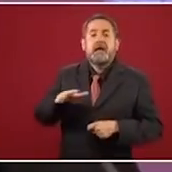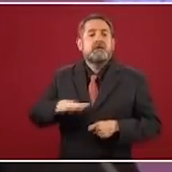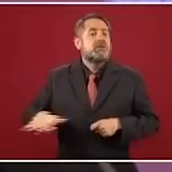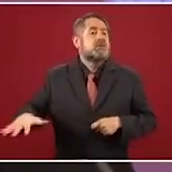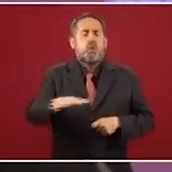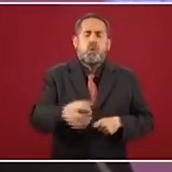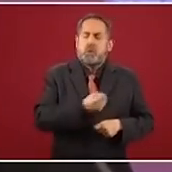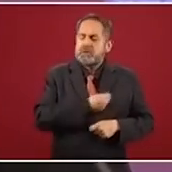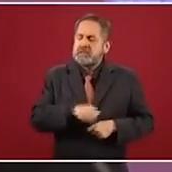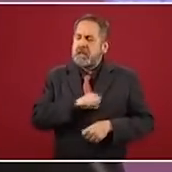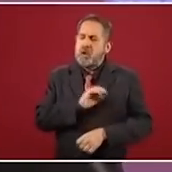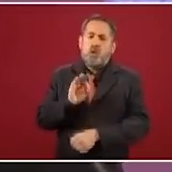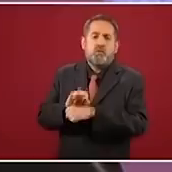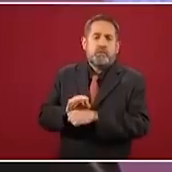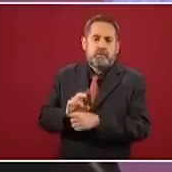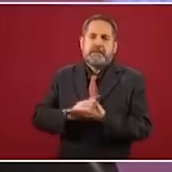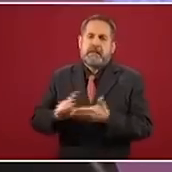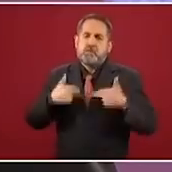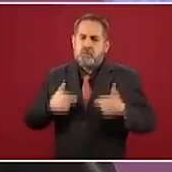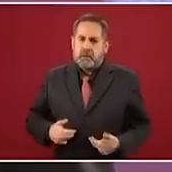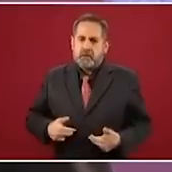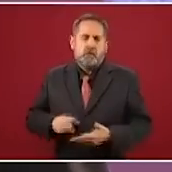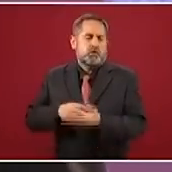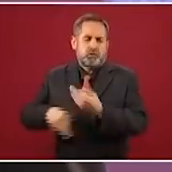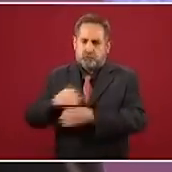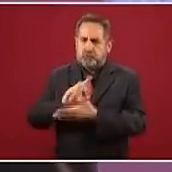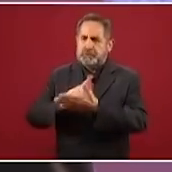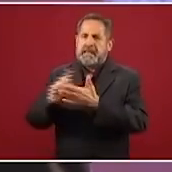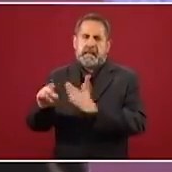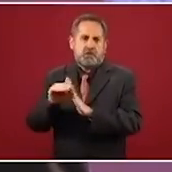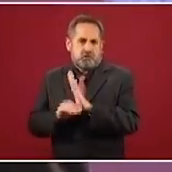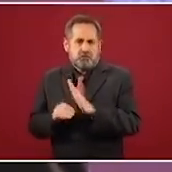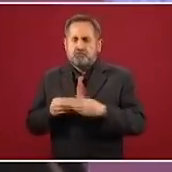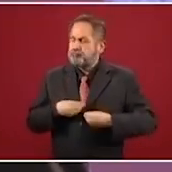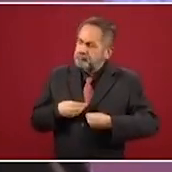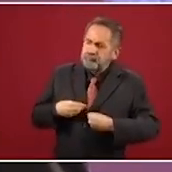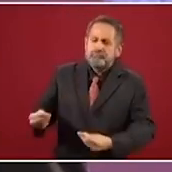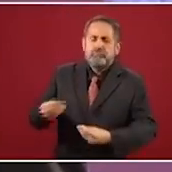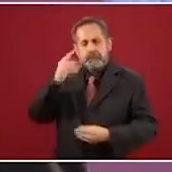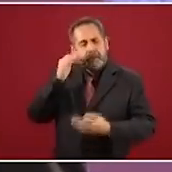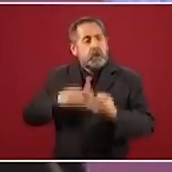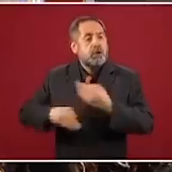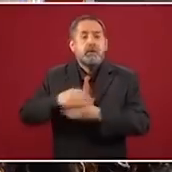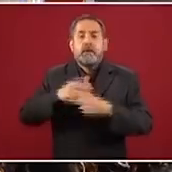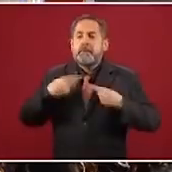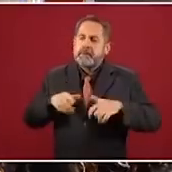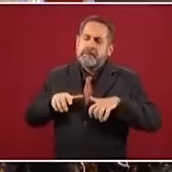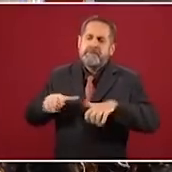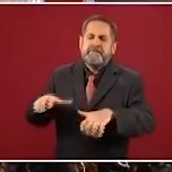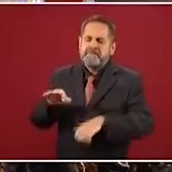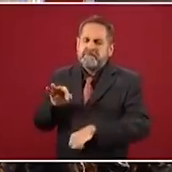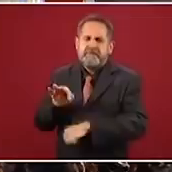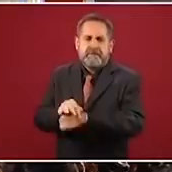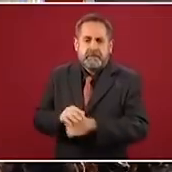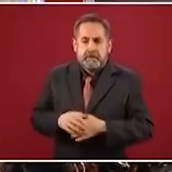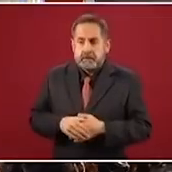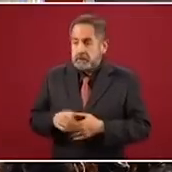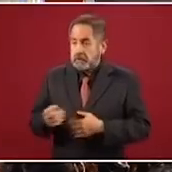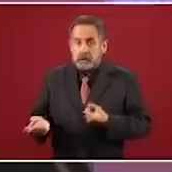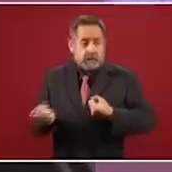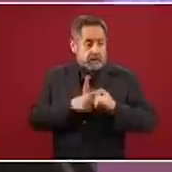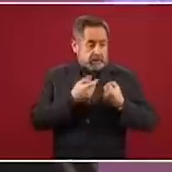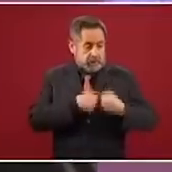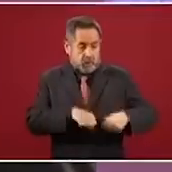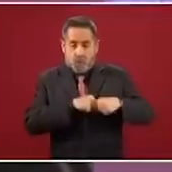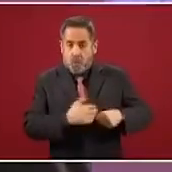la salud, que es un derecho humano, es un derecho de todos, y lo vamos a garantizar para toda la población. La población no asegurada